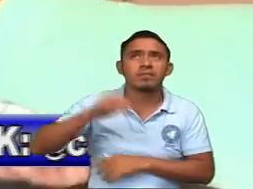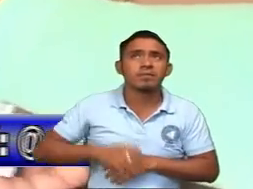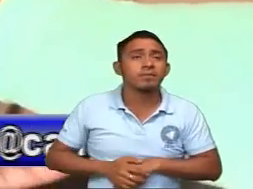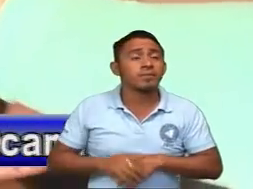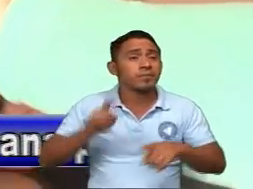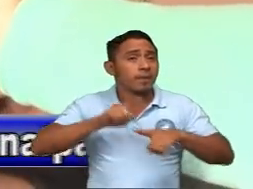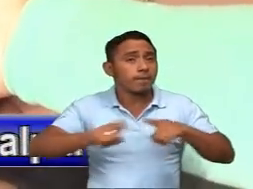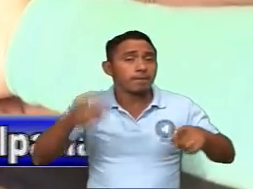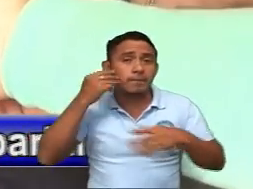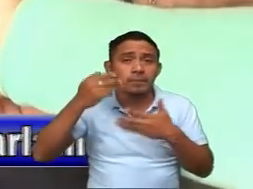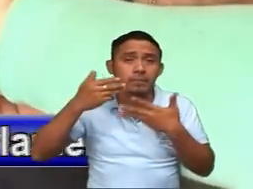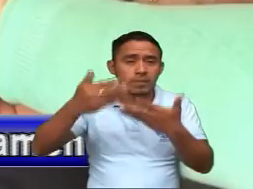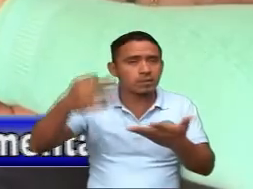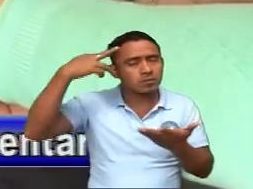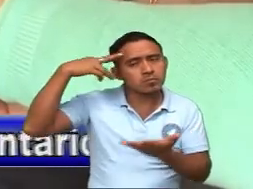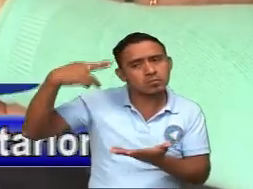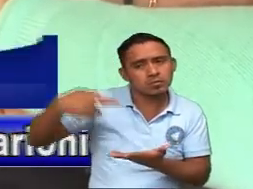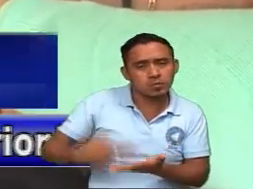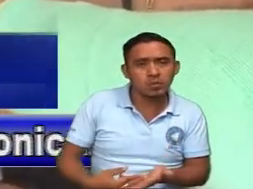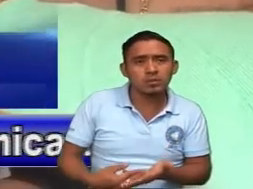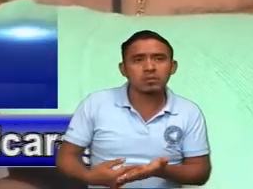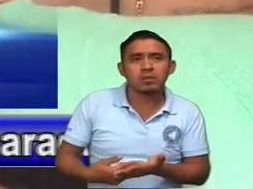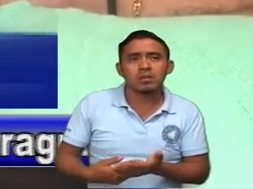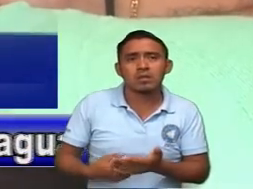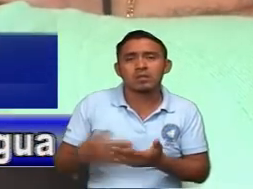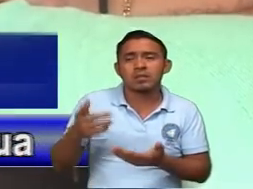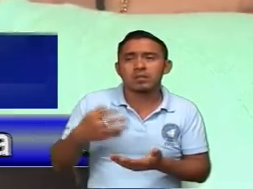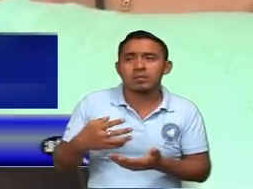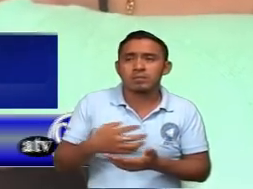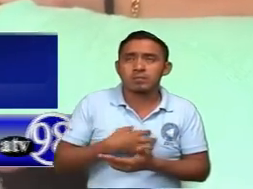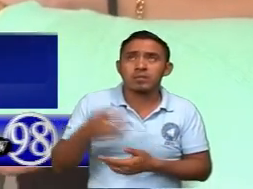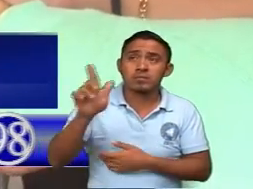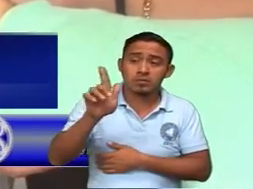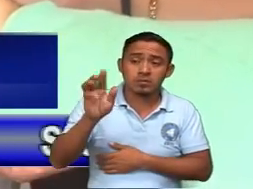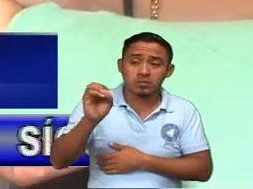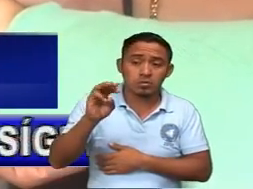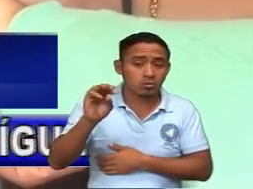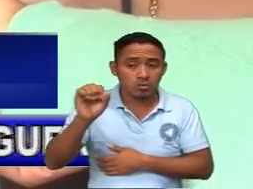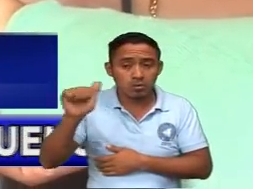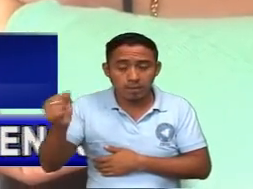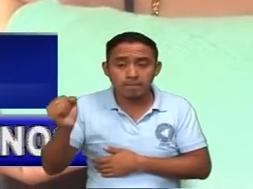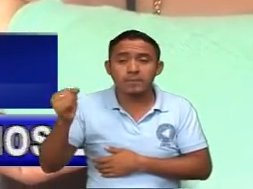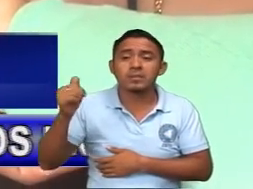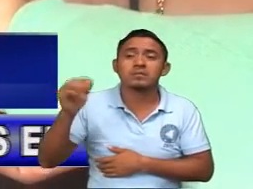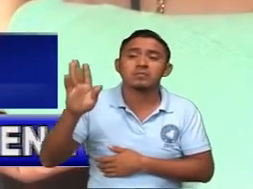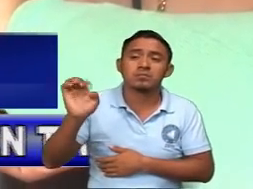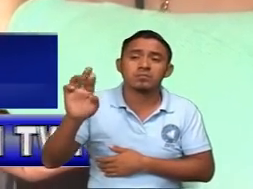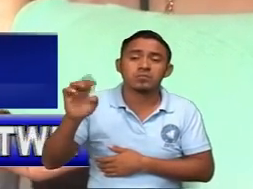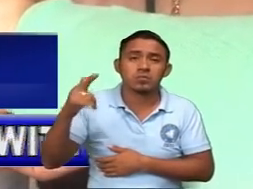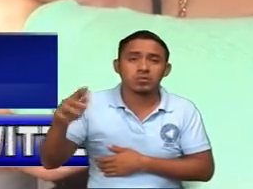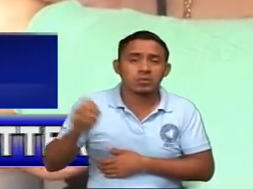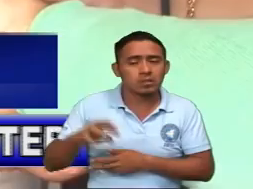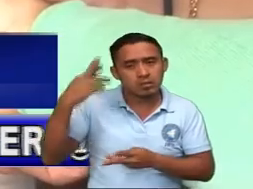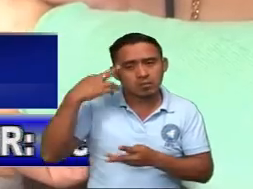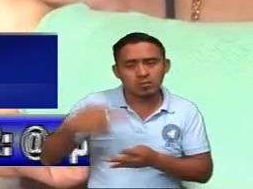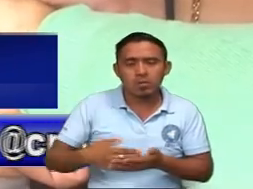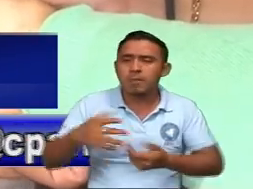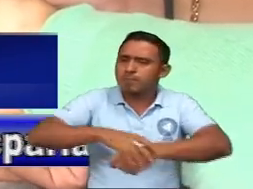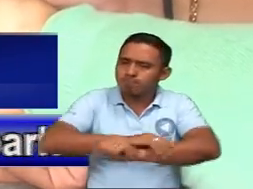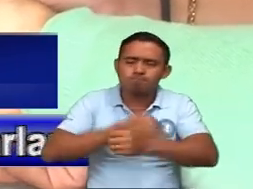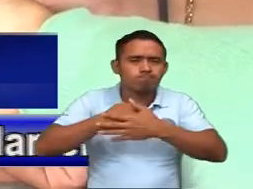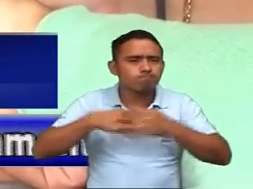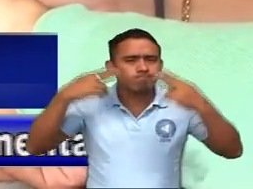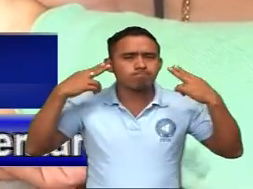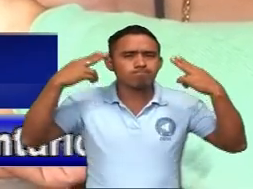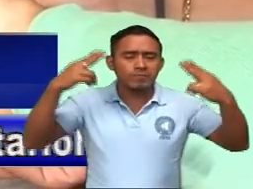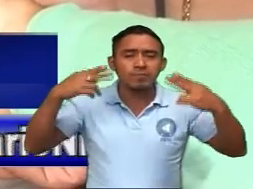mayo nos recuerda también a nuestro comandante Tomás Borges Martínez, que nos habla de resistencia,